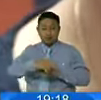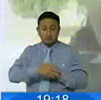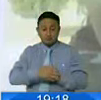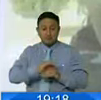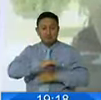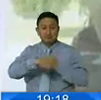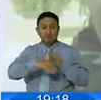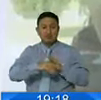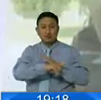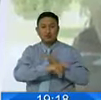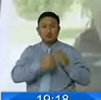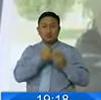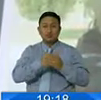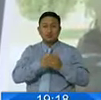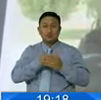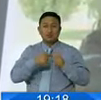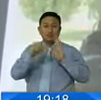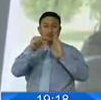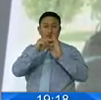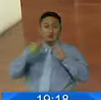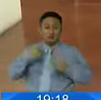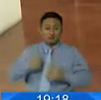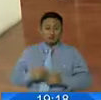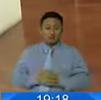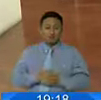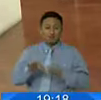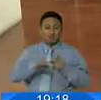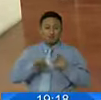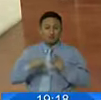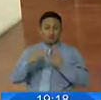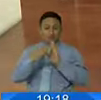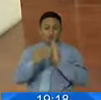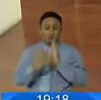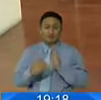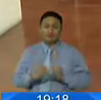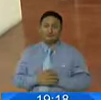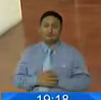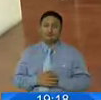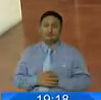detallará su lucha por encontrar a David Romo. En Quito informó Andrea Orbe.